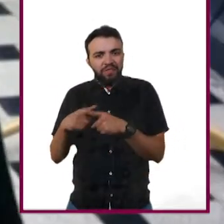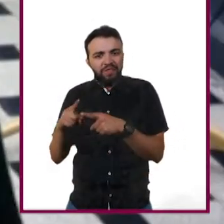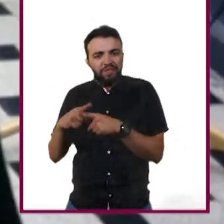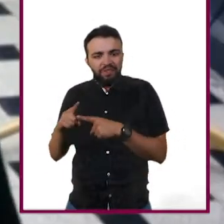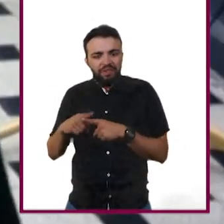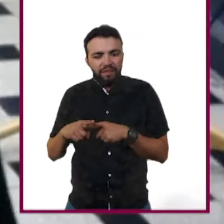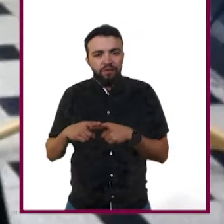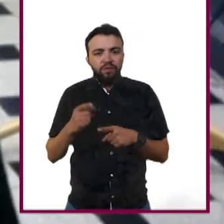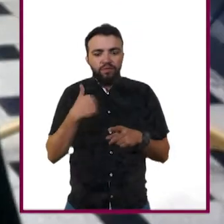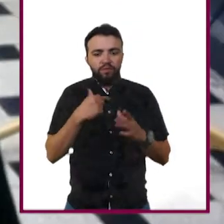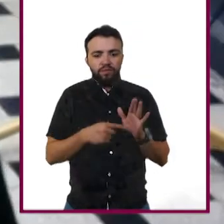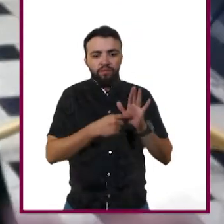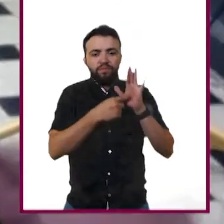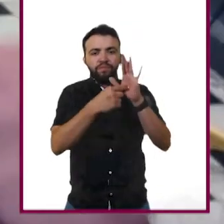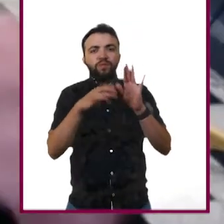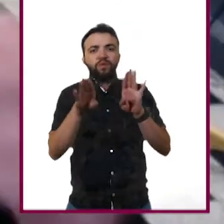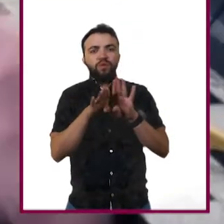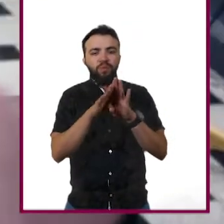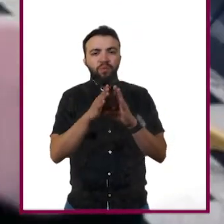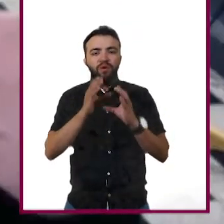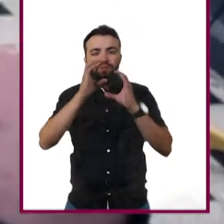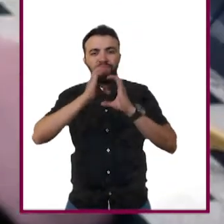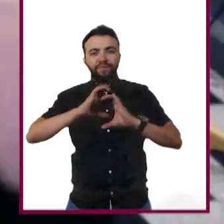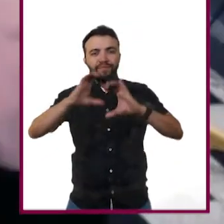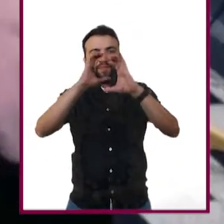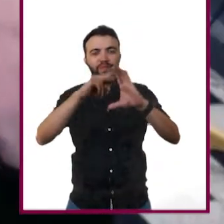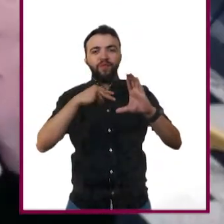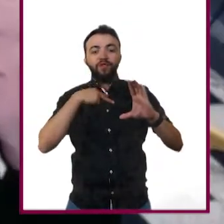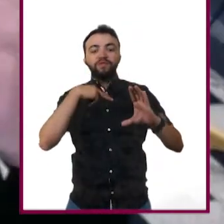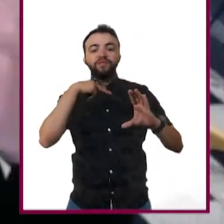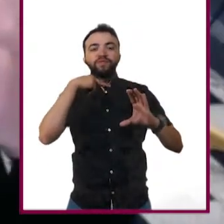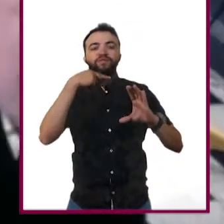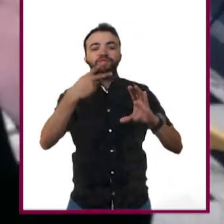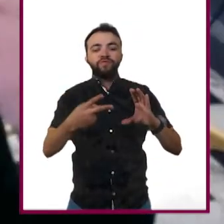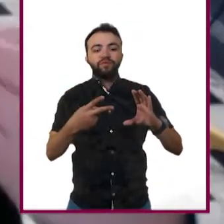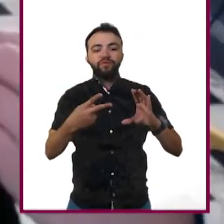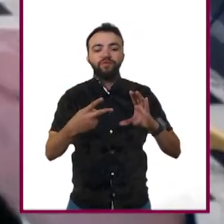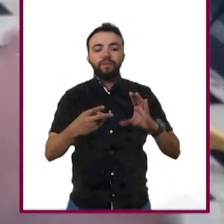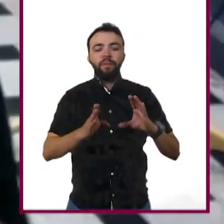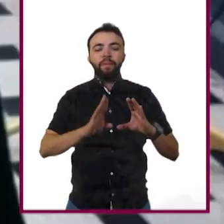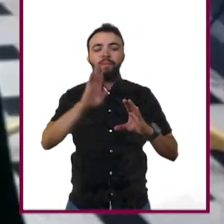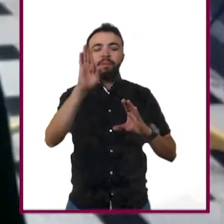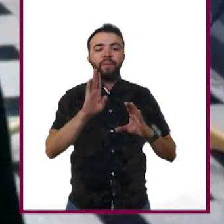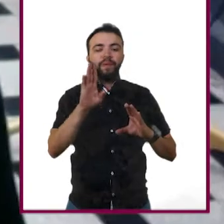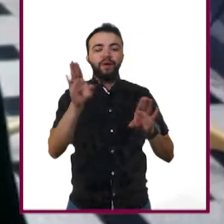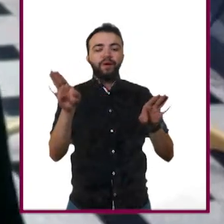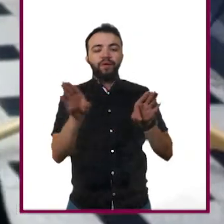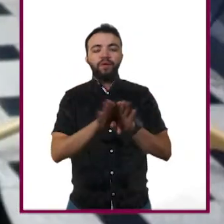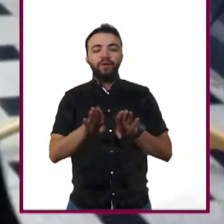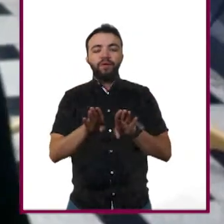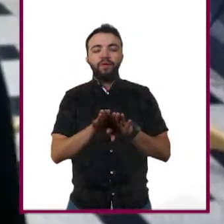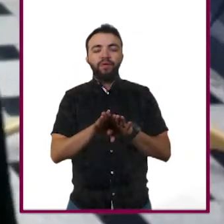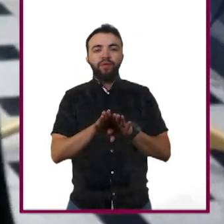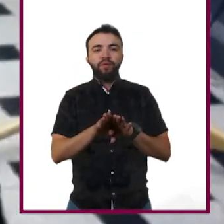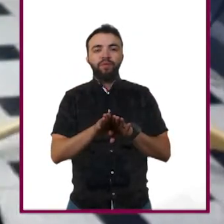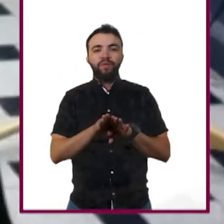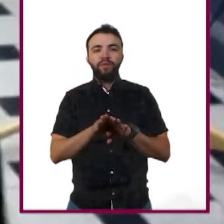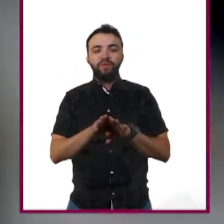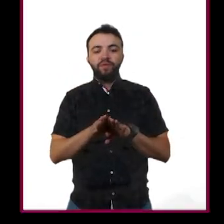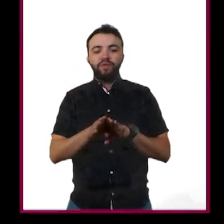llamó Sireni, en donde un coro hace con su voz el sonido de unas de sirenas